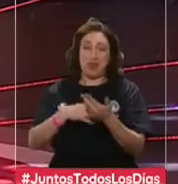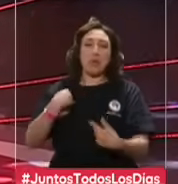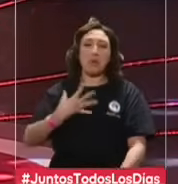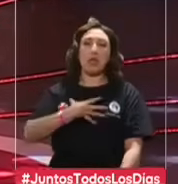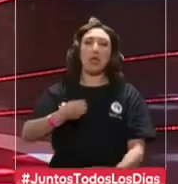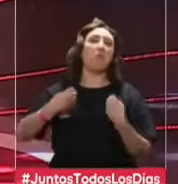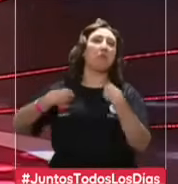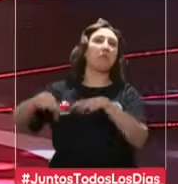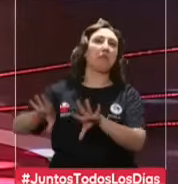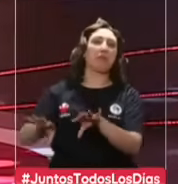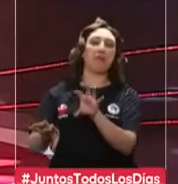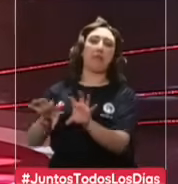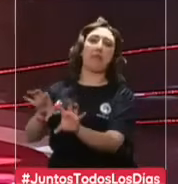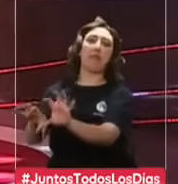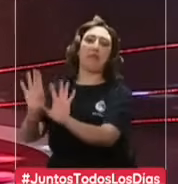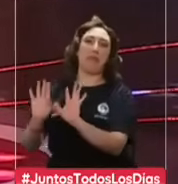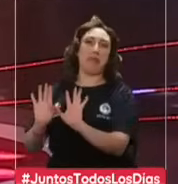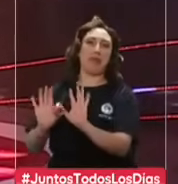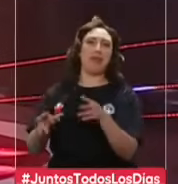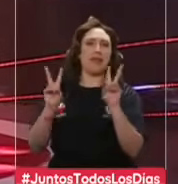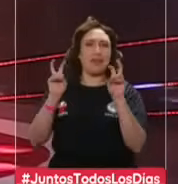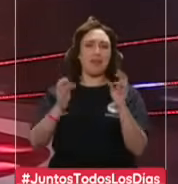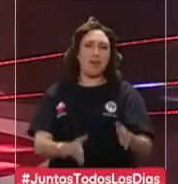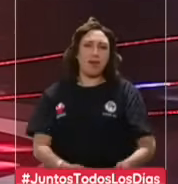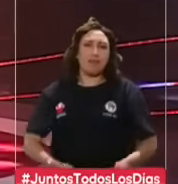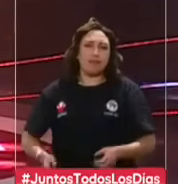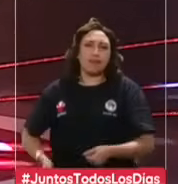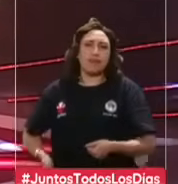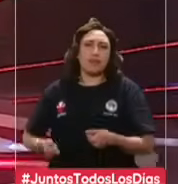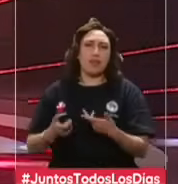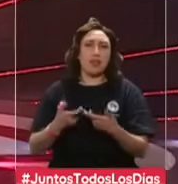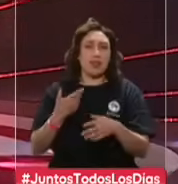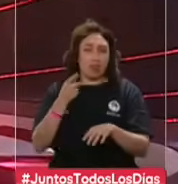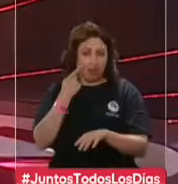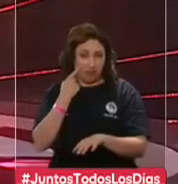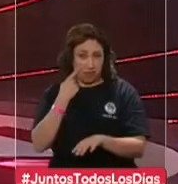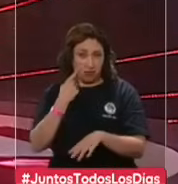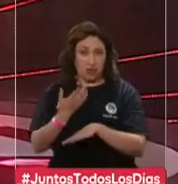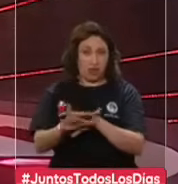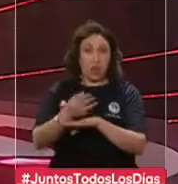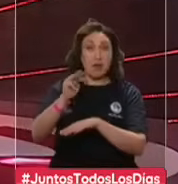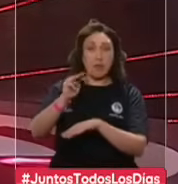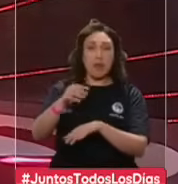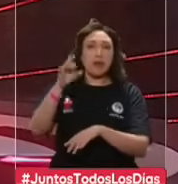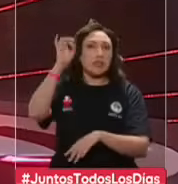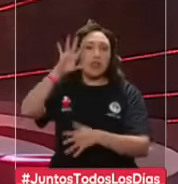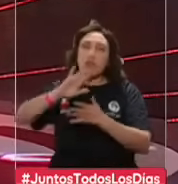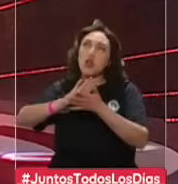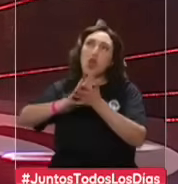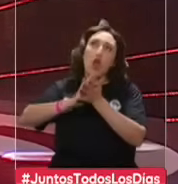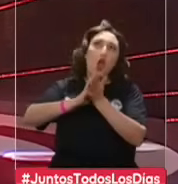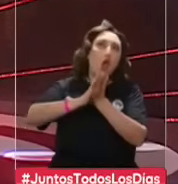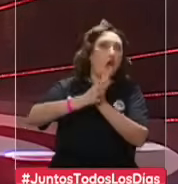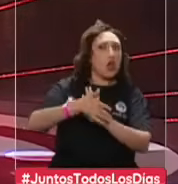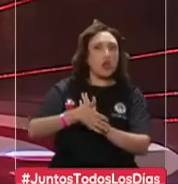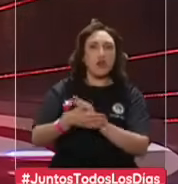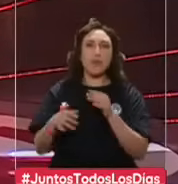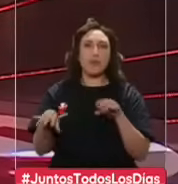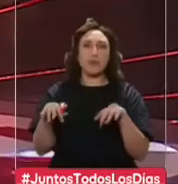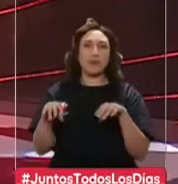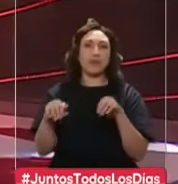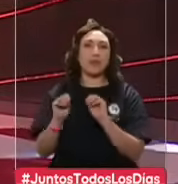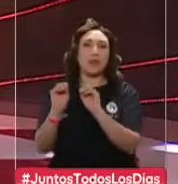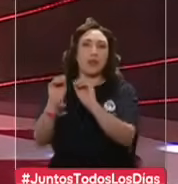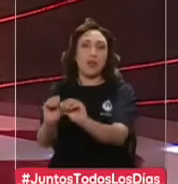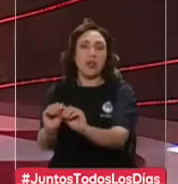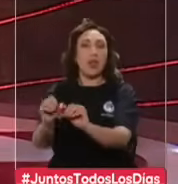porque de verdad, no sé, yindé, no sé. Y hay cacho que está esa mamá que sabe que todo lo que va a pasar, que te manda